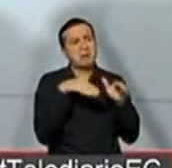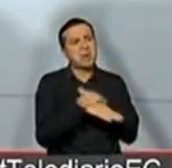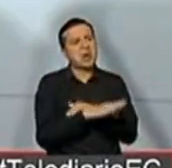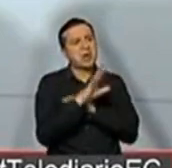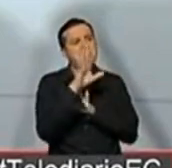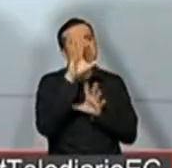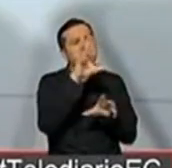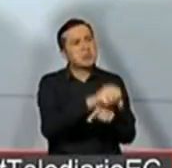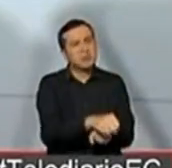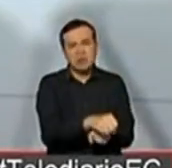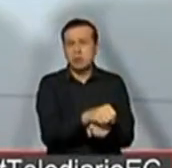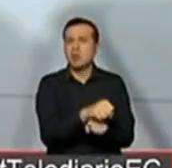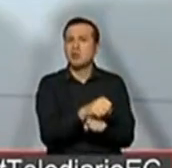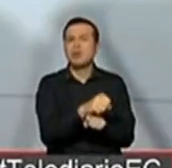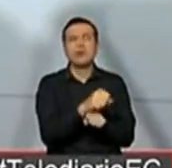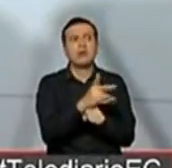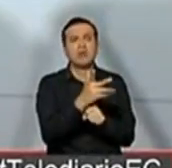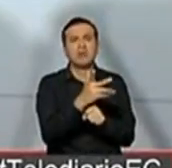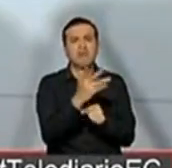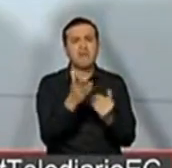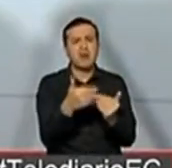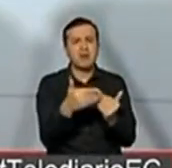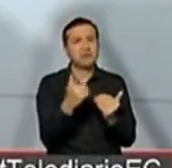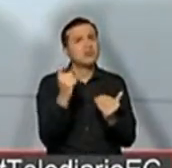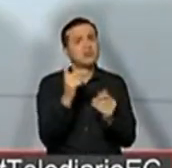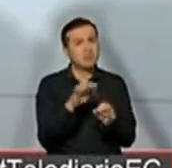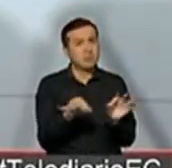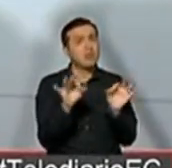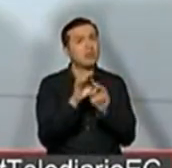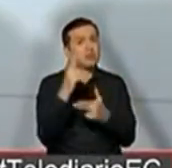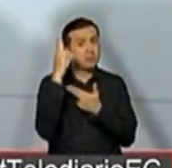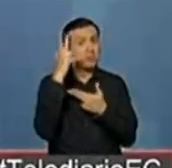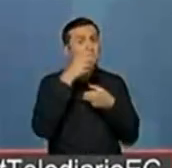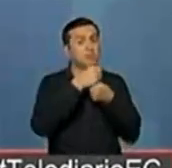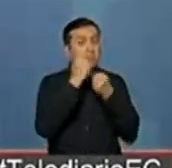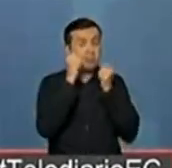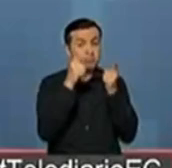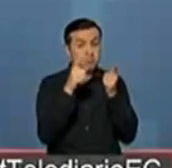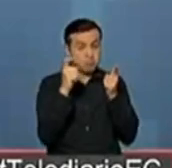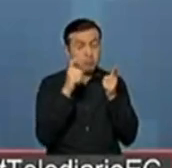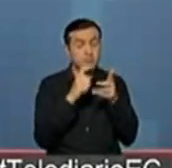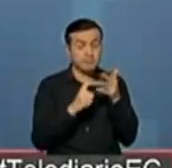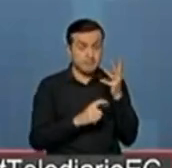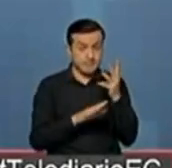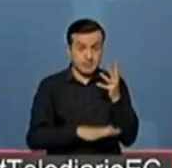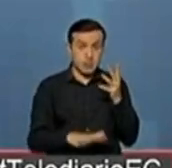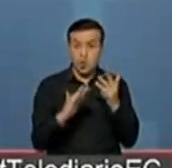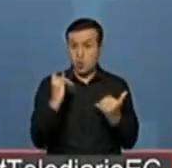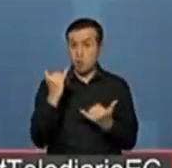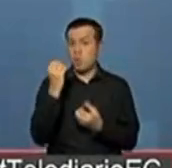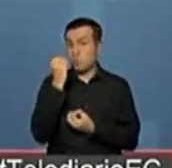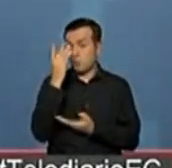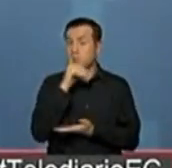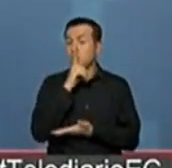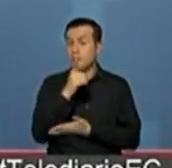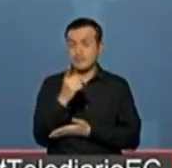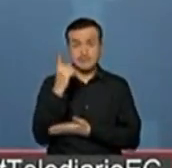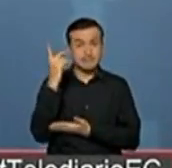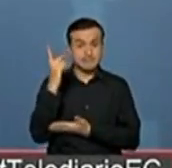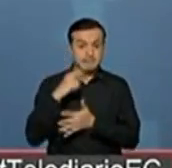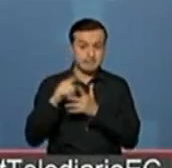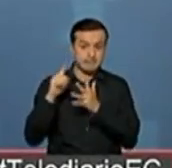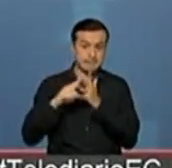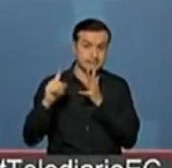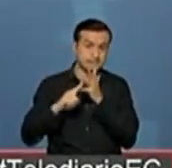siga manteniéndose la seguridad sobre estas zonas estratégicas? Muchísimas gracias por acompañarnos el día de hoy y por darnos su apreciación sobre los